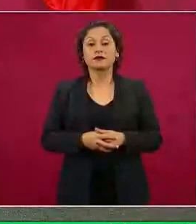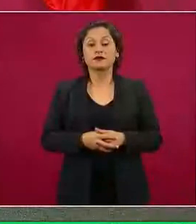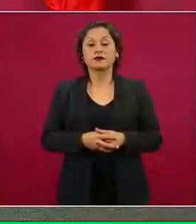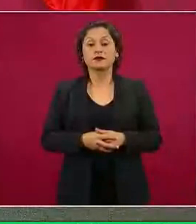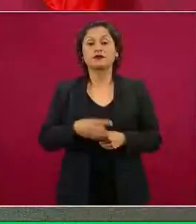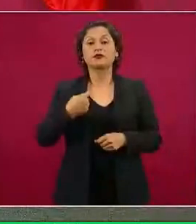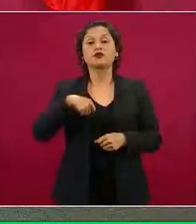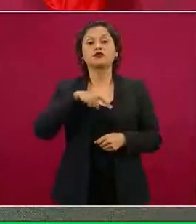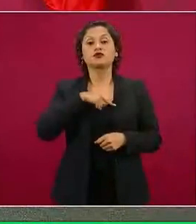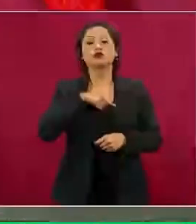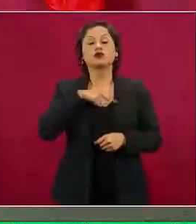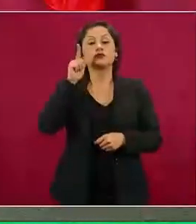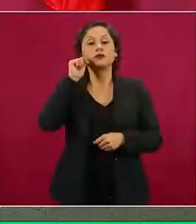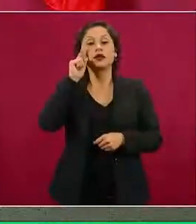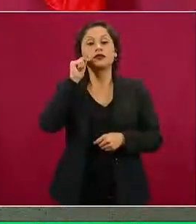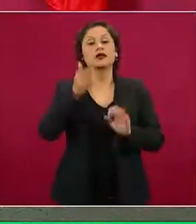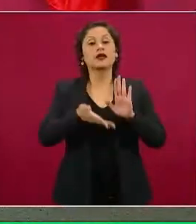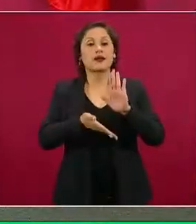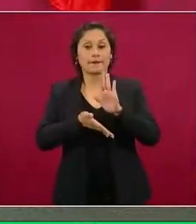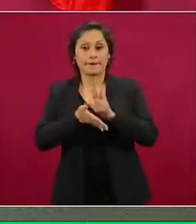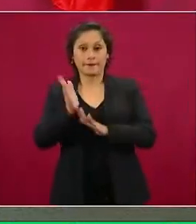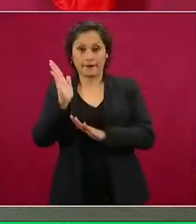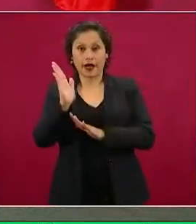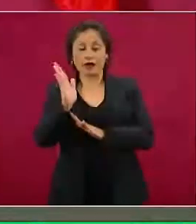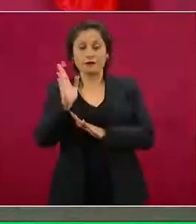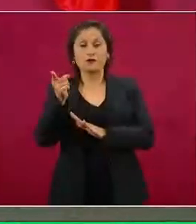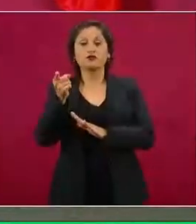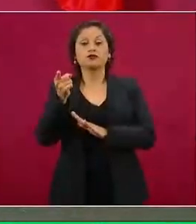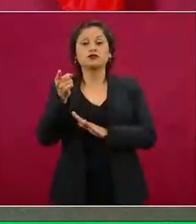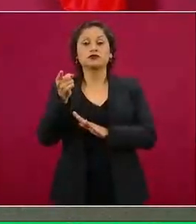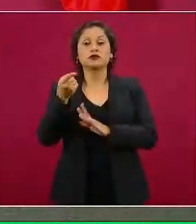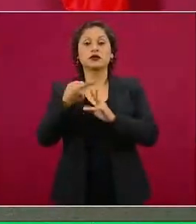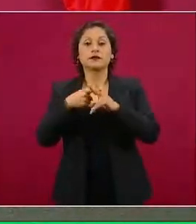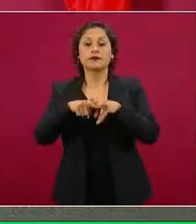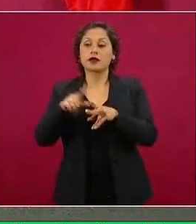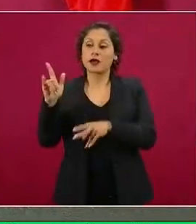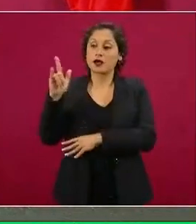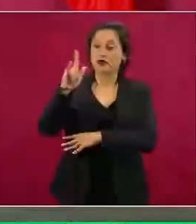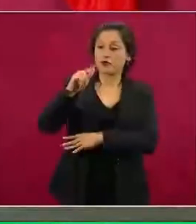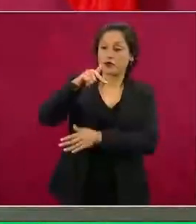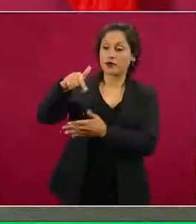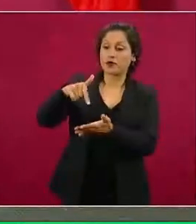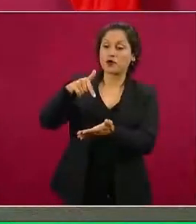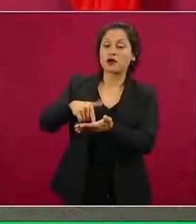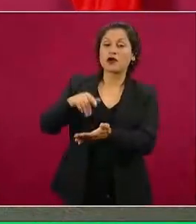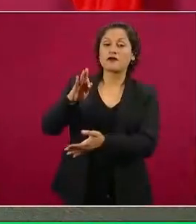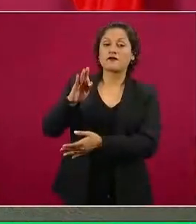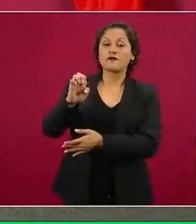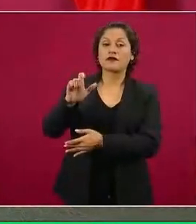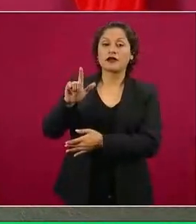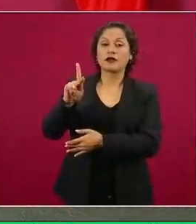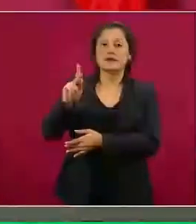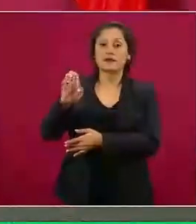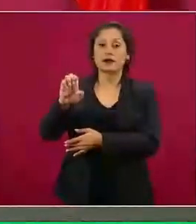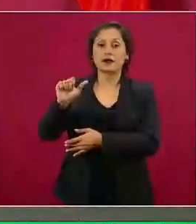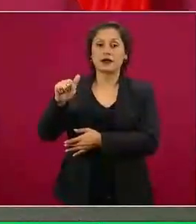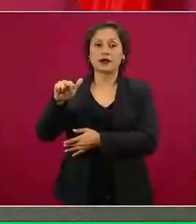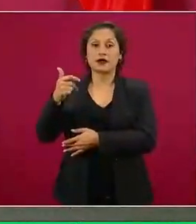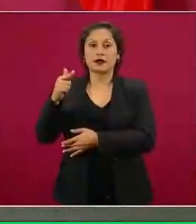una gira mañana, vamos a empezar en el aeropuerto Felipe Ángeles por la mañana,